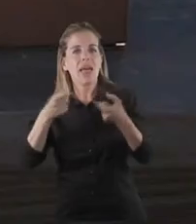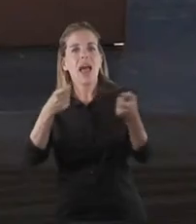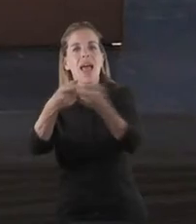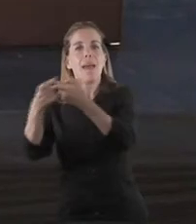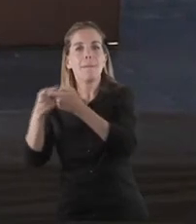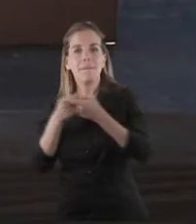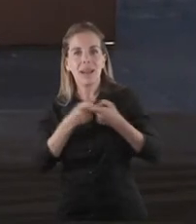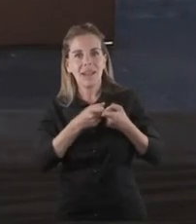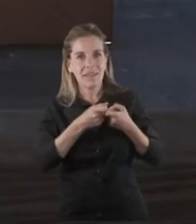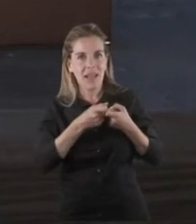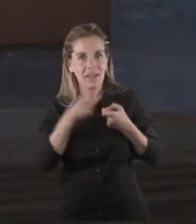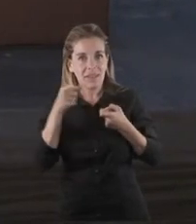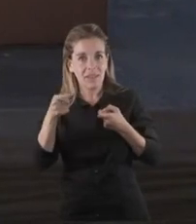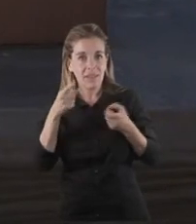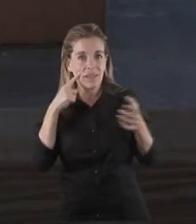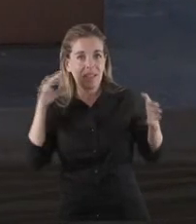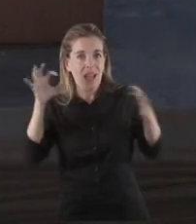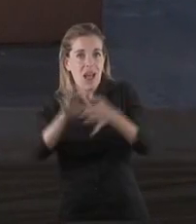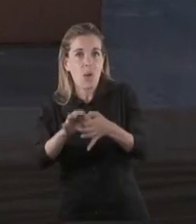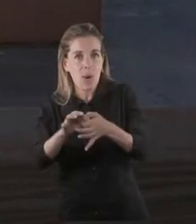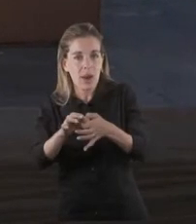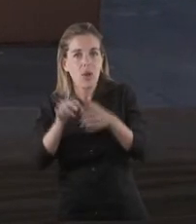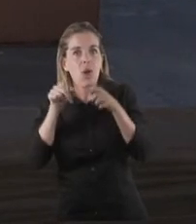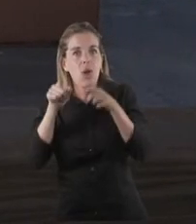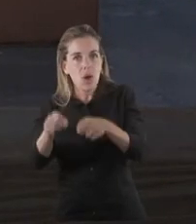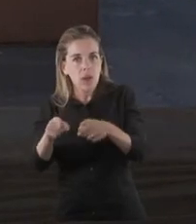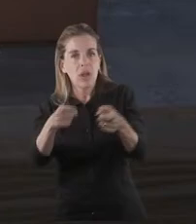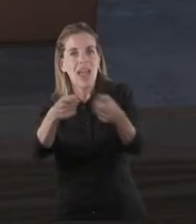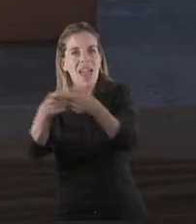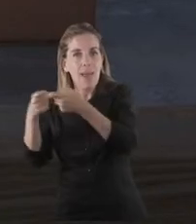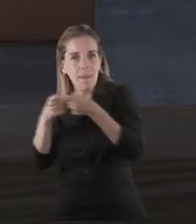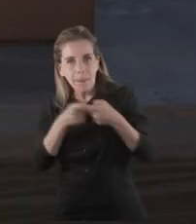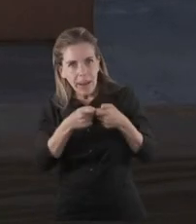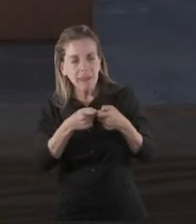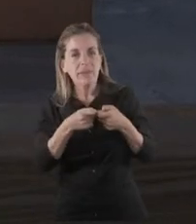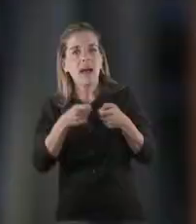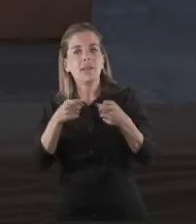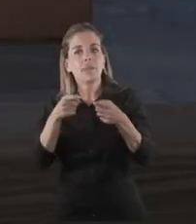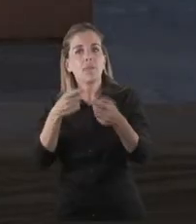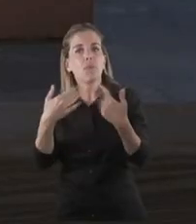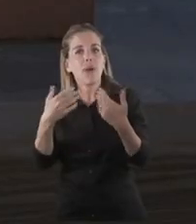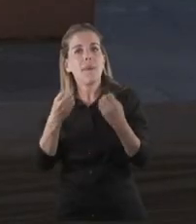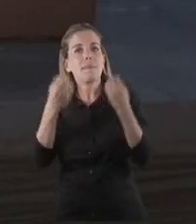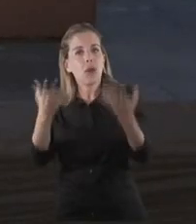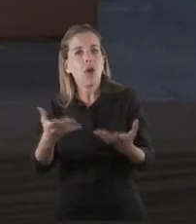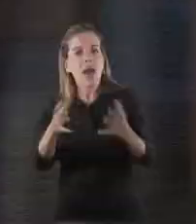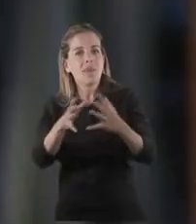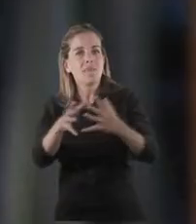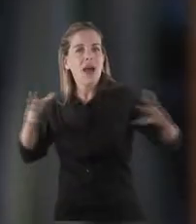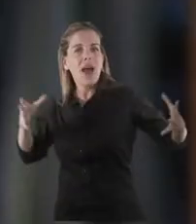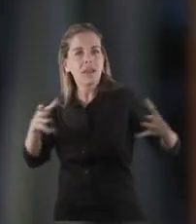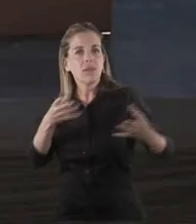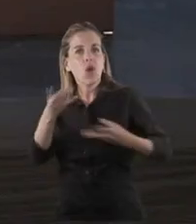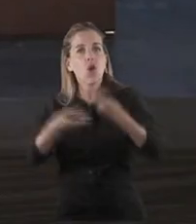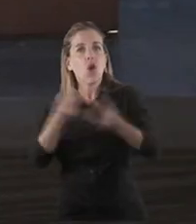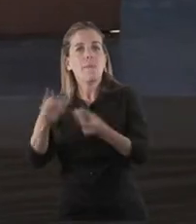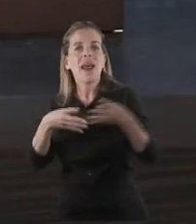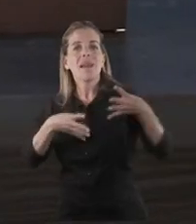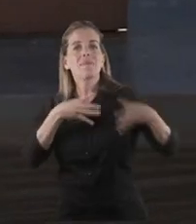que con esas herramientas financieras pueden equipar, tecnificar, ampliar sus instalaciones y que les permiten